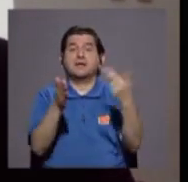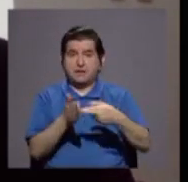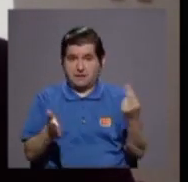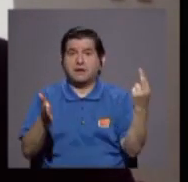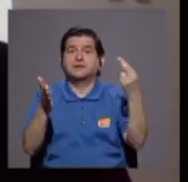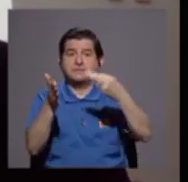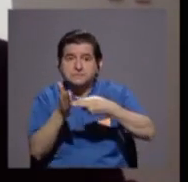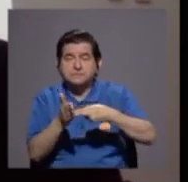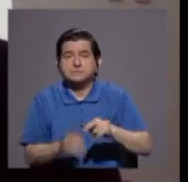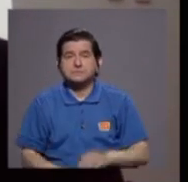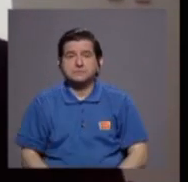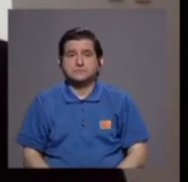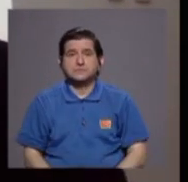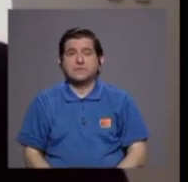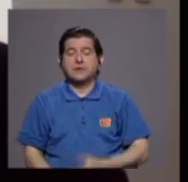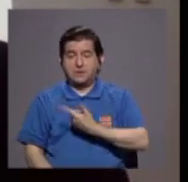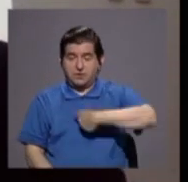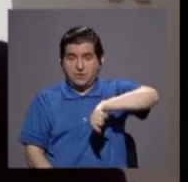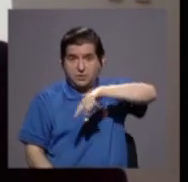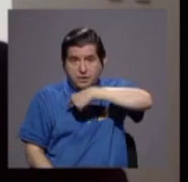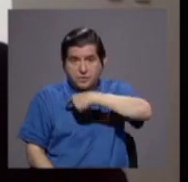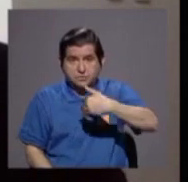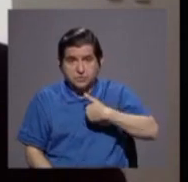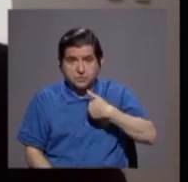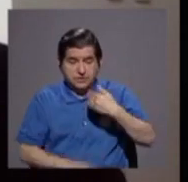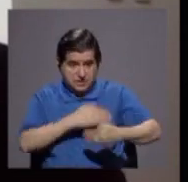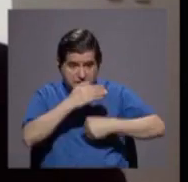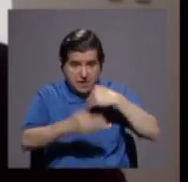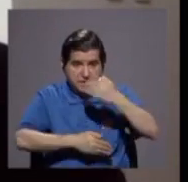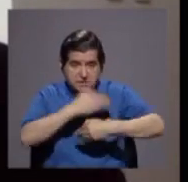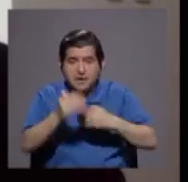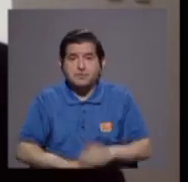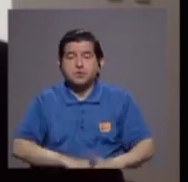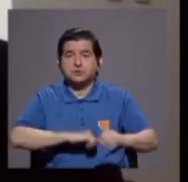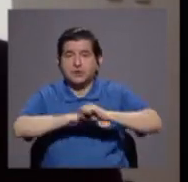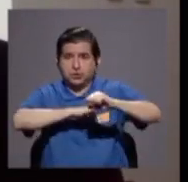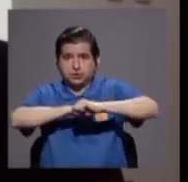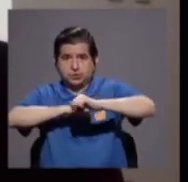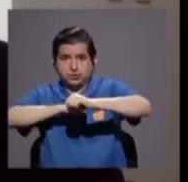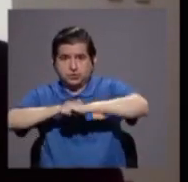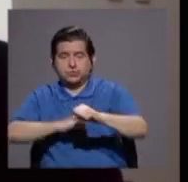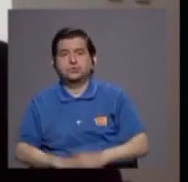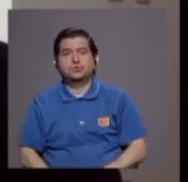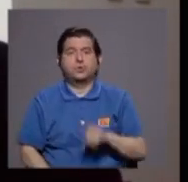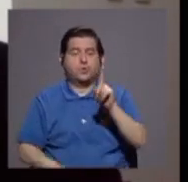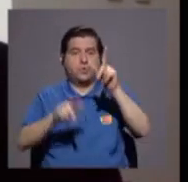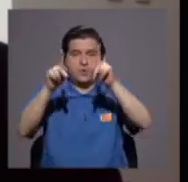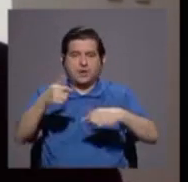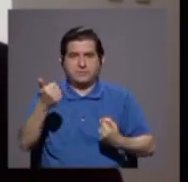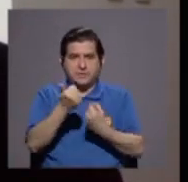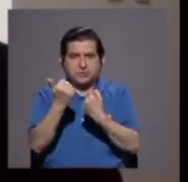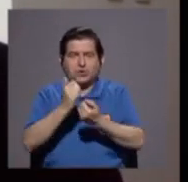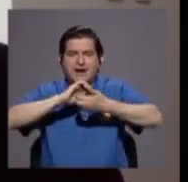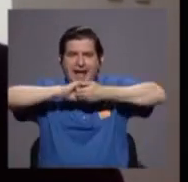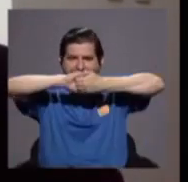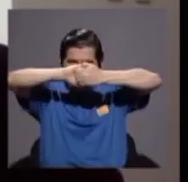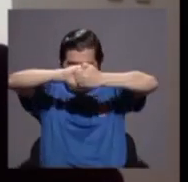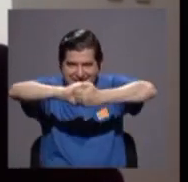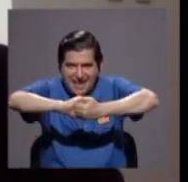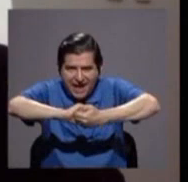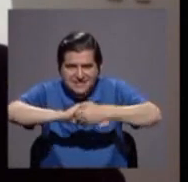reiterado durante lo que llevamos de este proceso de campaña, un partidario de las